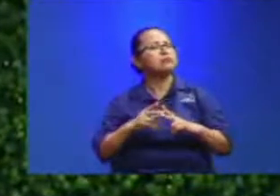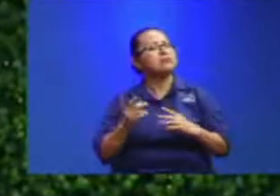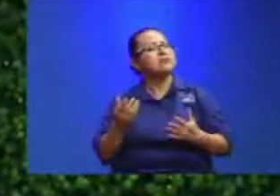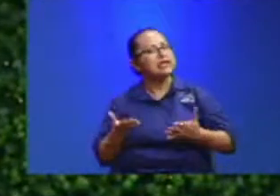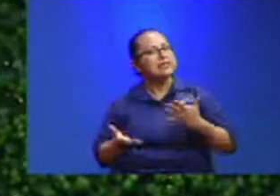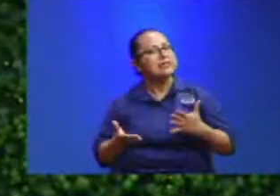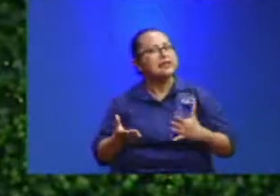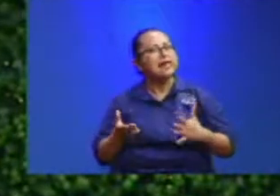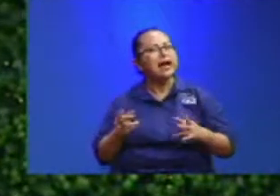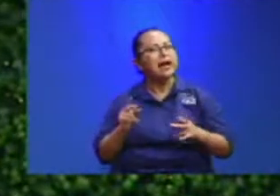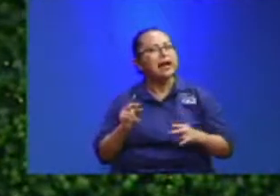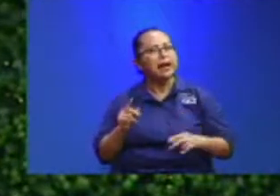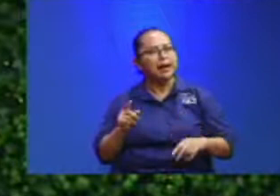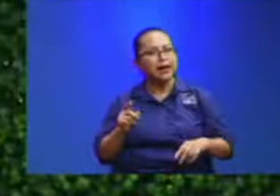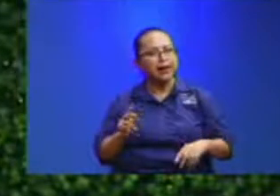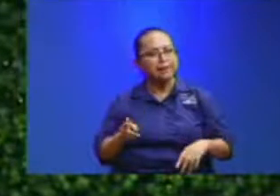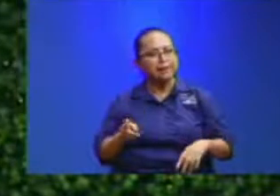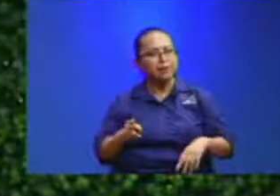me llamó a mí